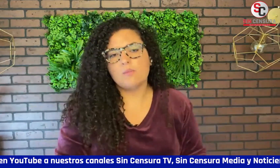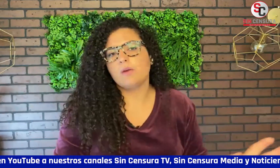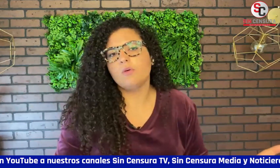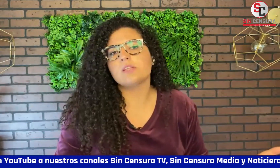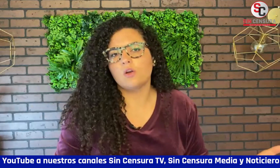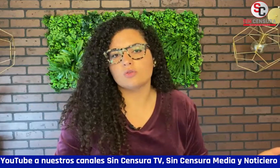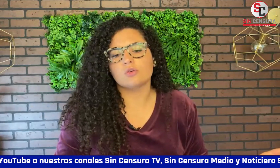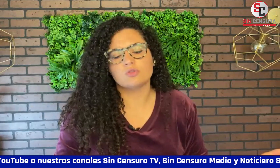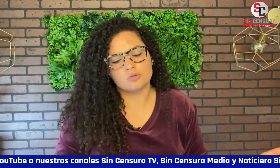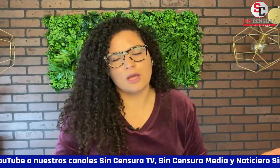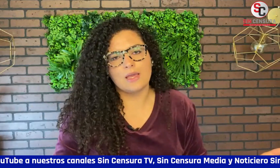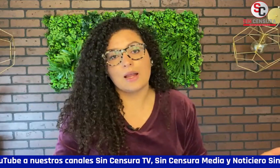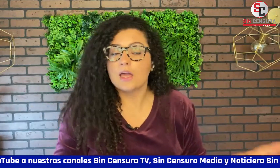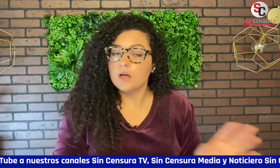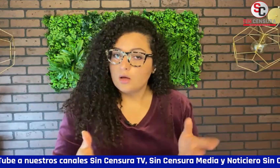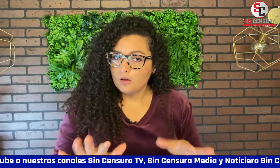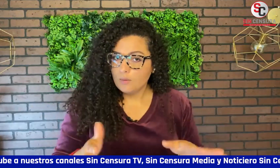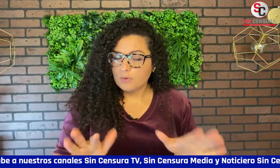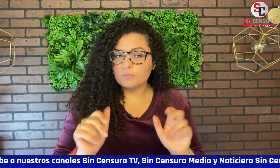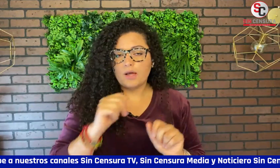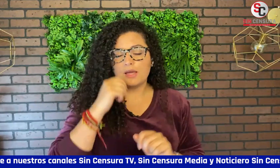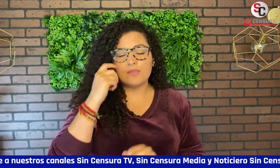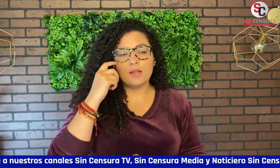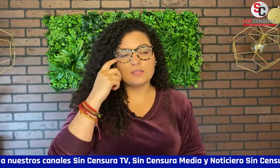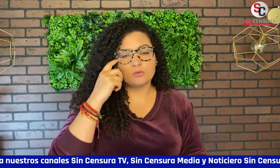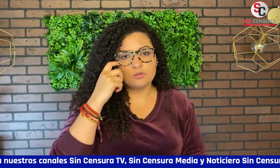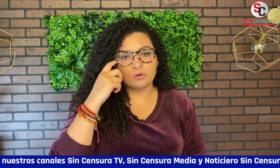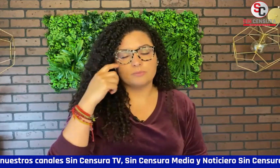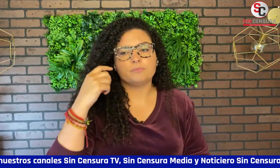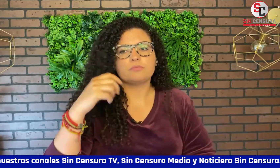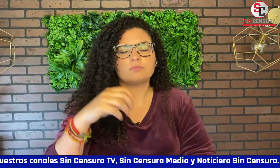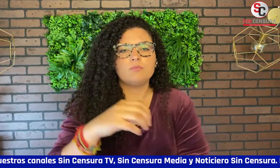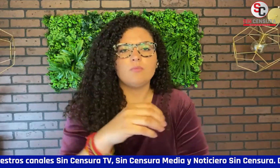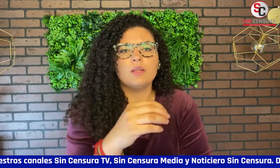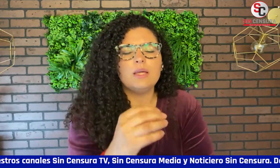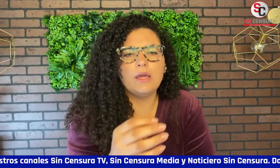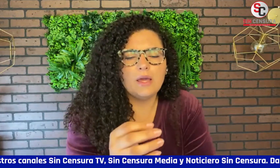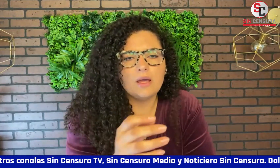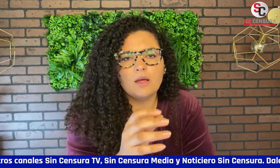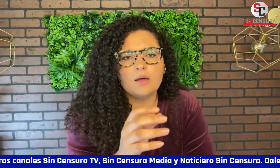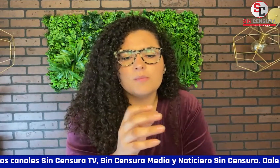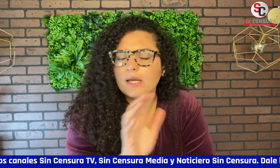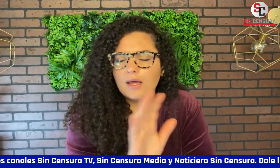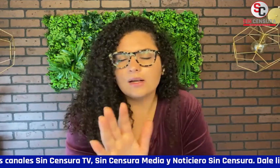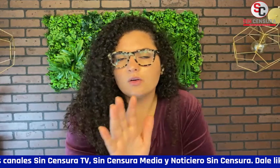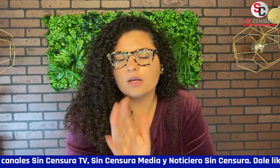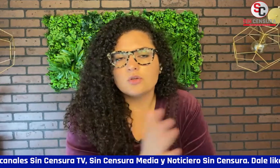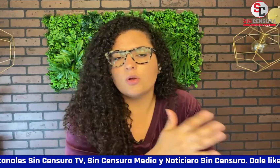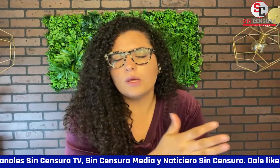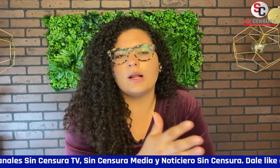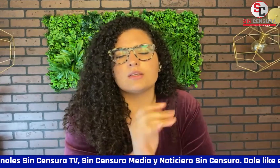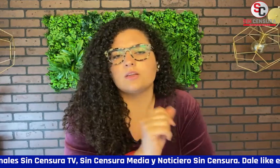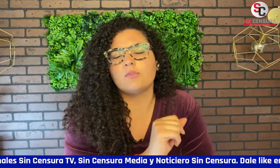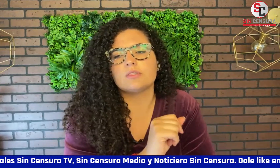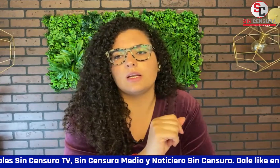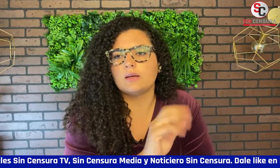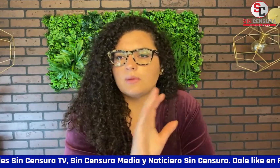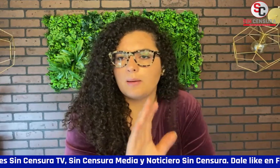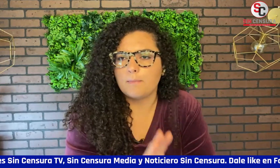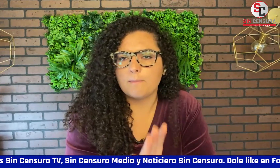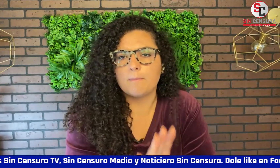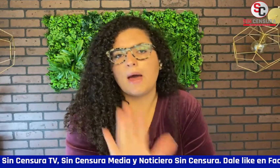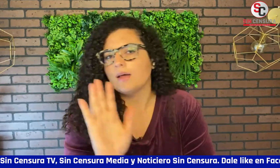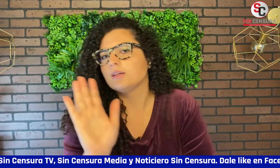aquí está el menú y están los costos, cáigale. Pues por ahí anda la situación. Y me queda claro que eso lo viene arrastrando la